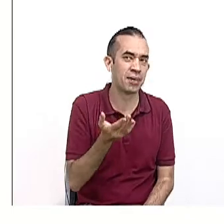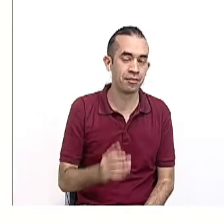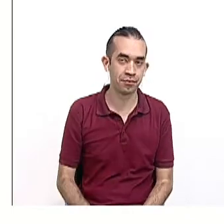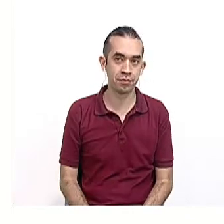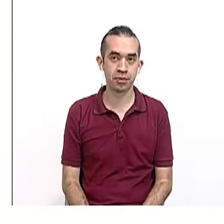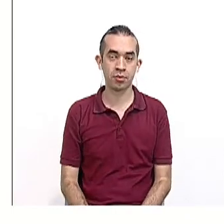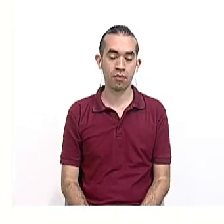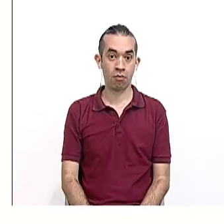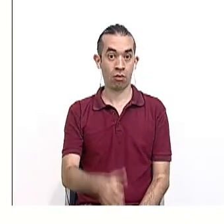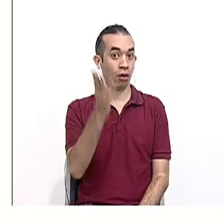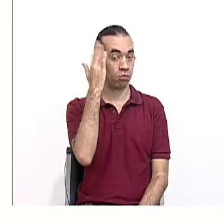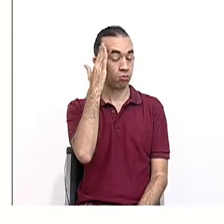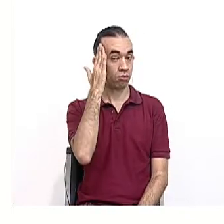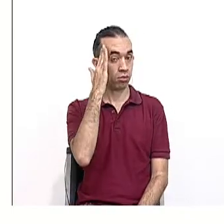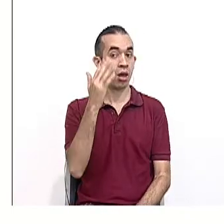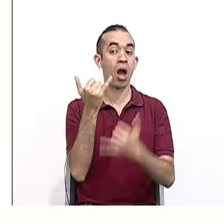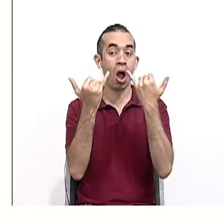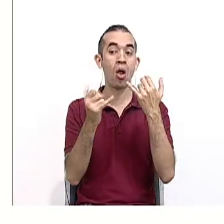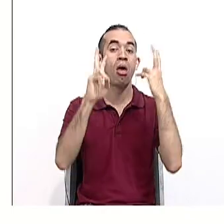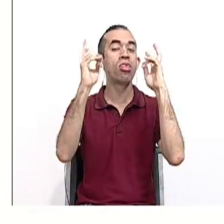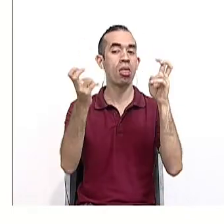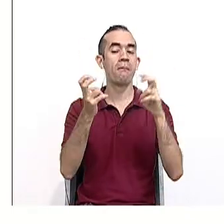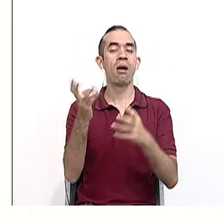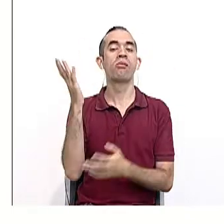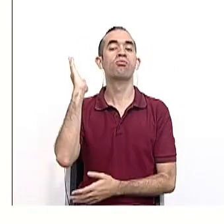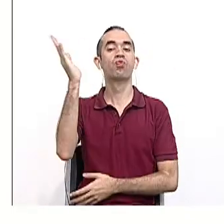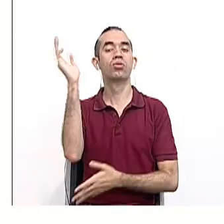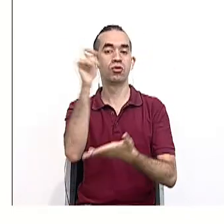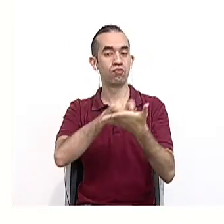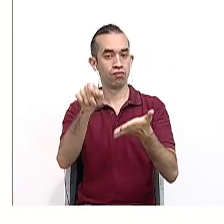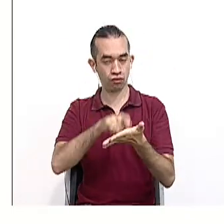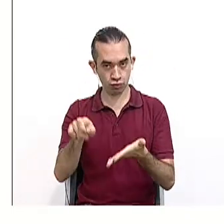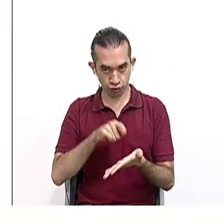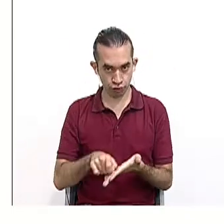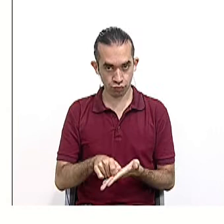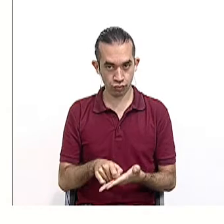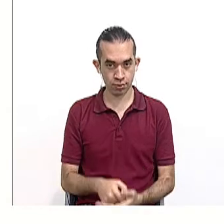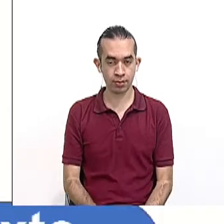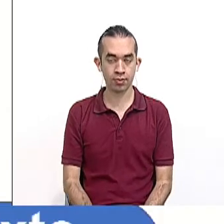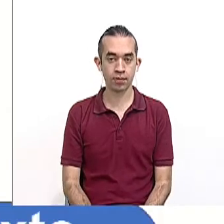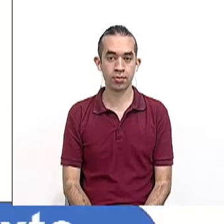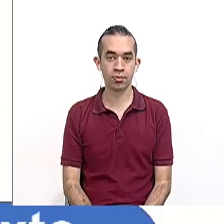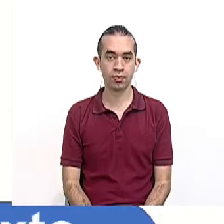En este caso, vamos a trabajar un texto expositivo.